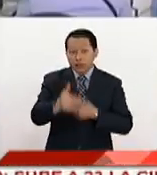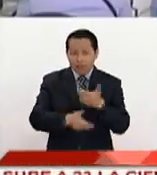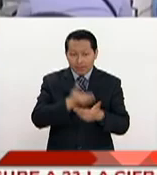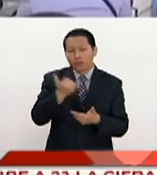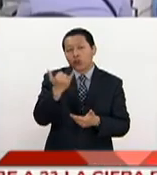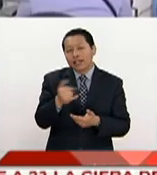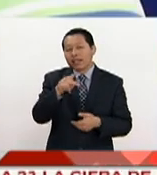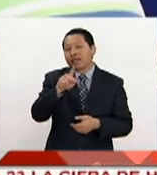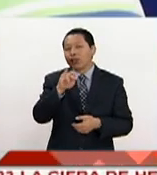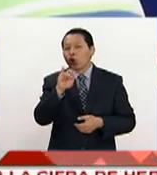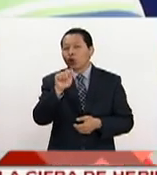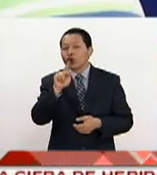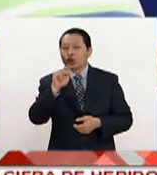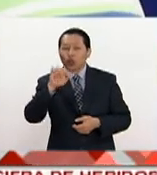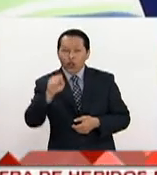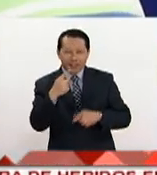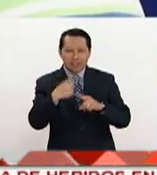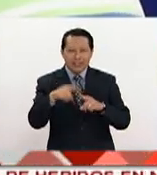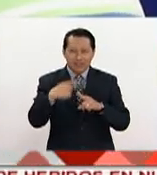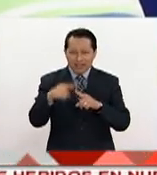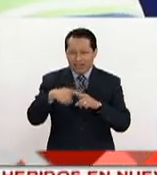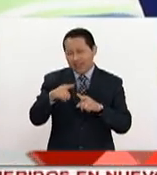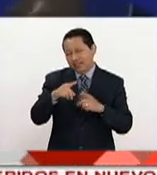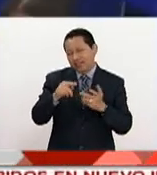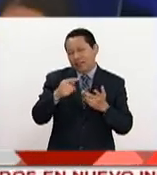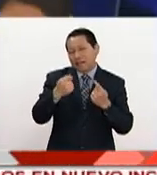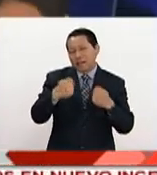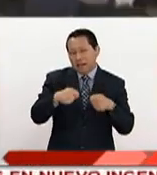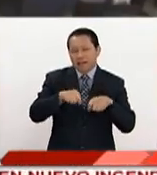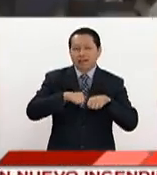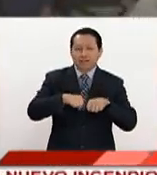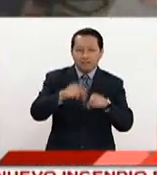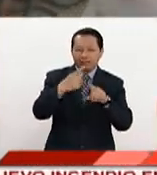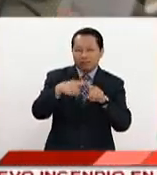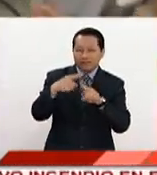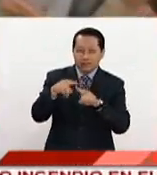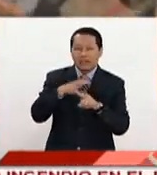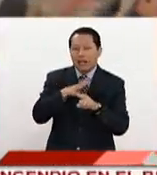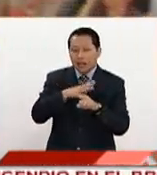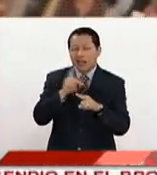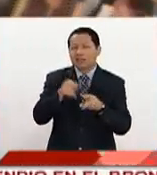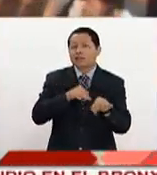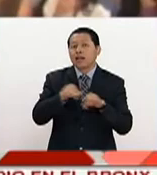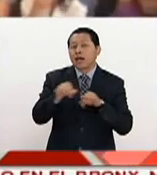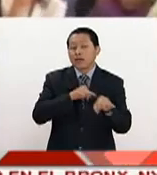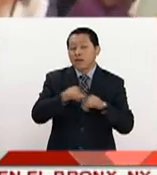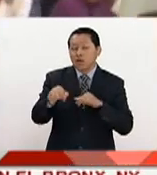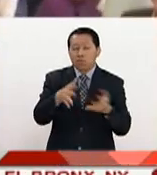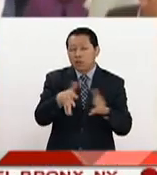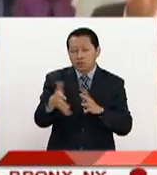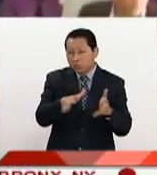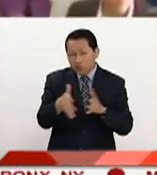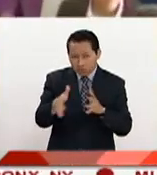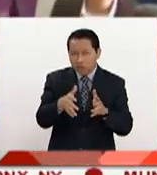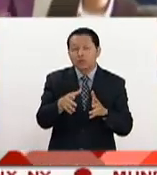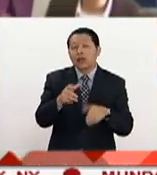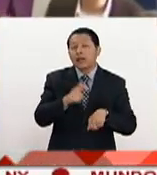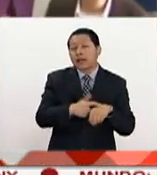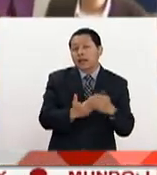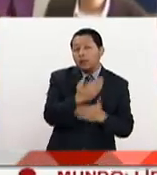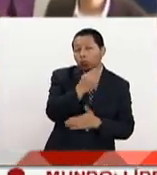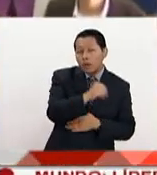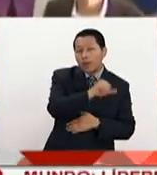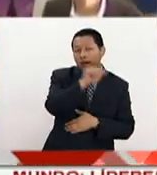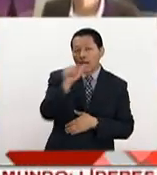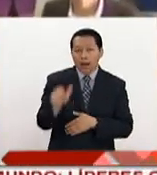kioscos, ubicados en distintas tiendas de autoservicio y centros comerciales, laboran en un horario promedio de atención de 9 a